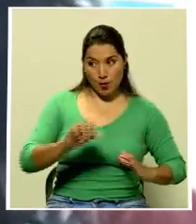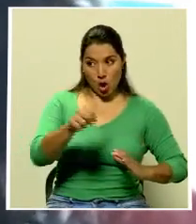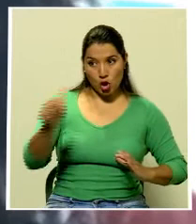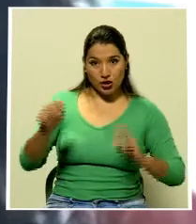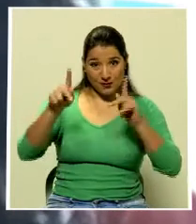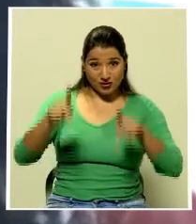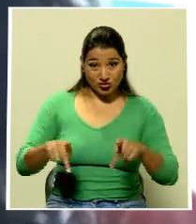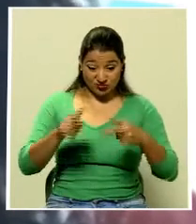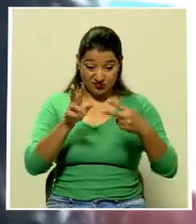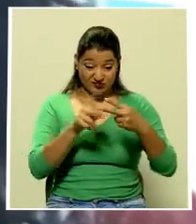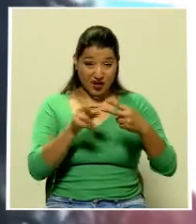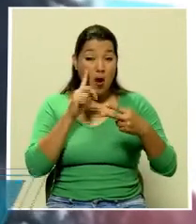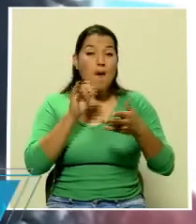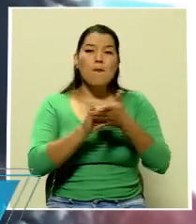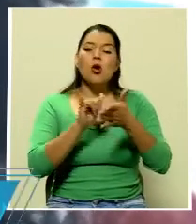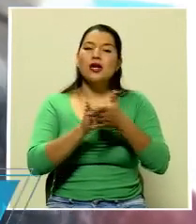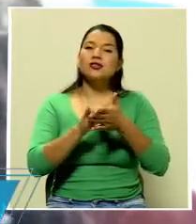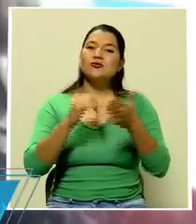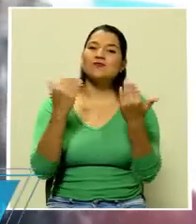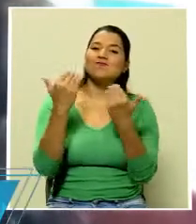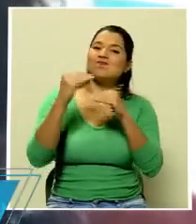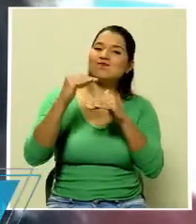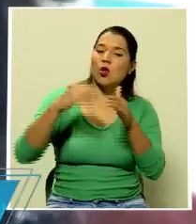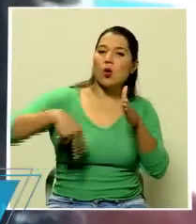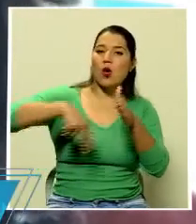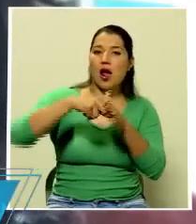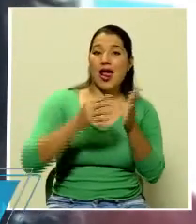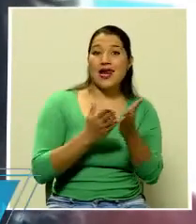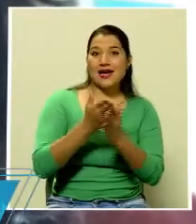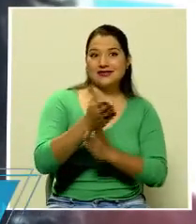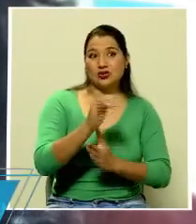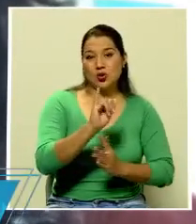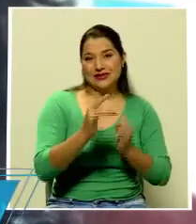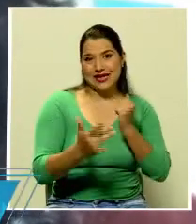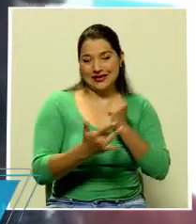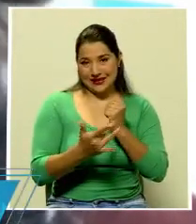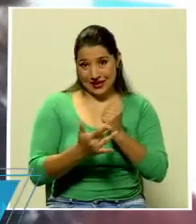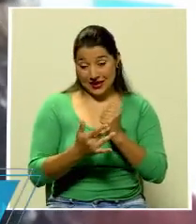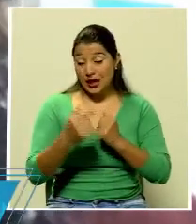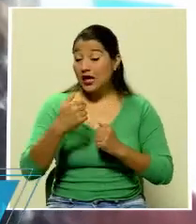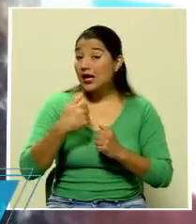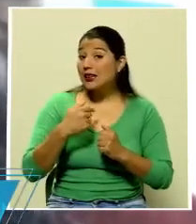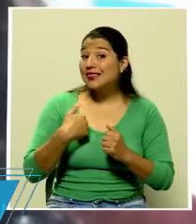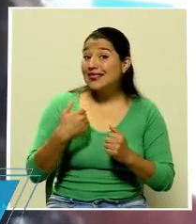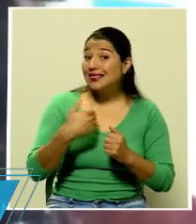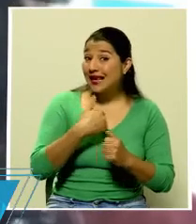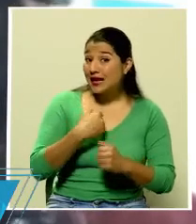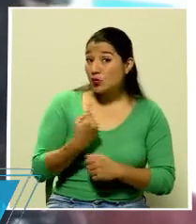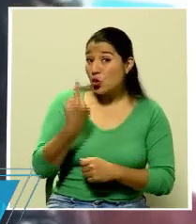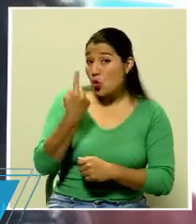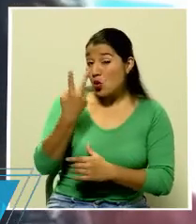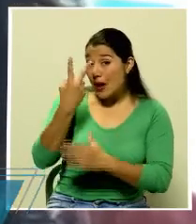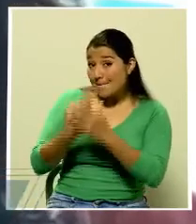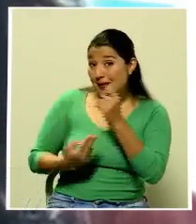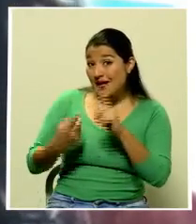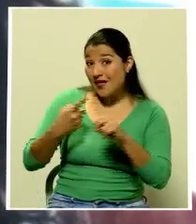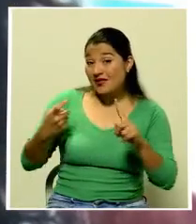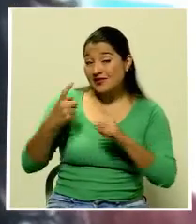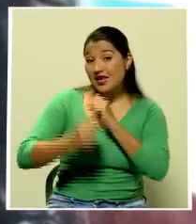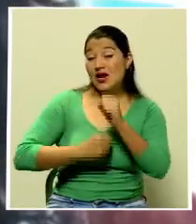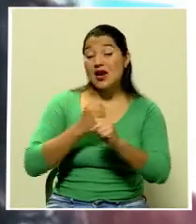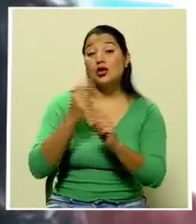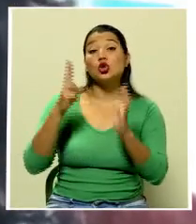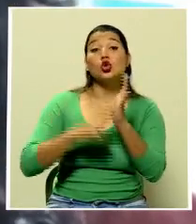el acceso a esta fertilización in vitro. Si me estabas comentando que tenemos una pareja que desde el 2014 está tratando